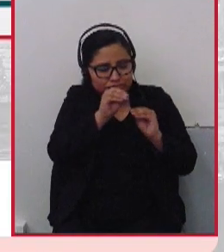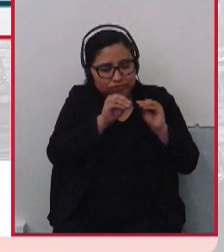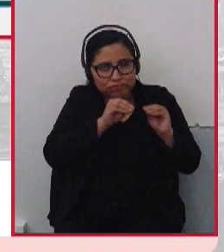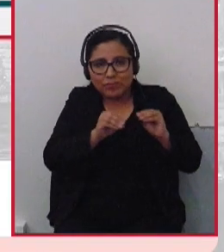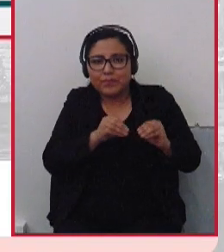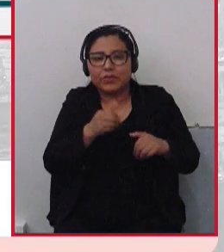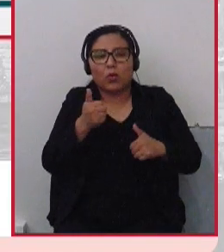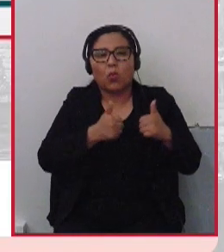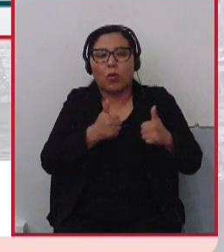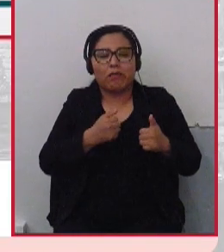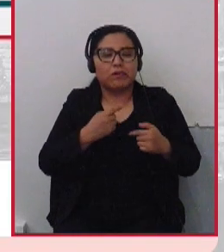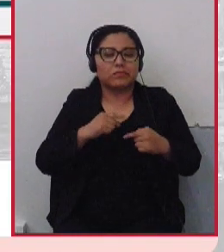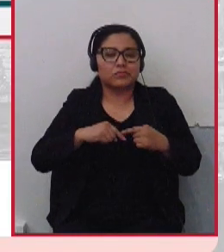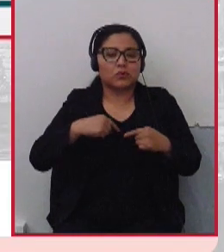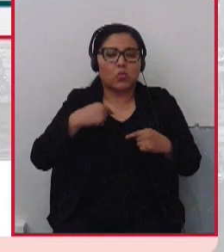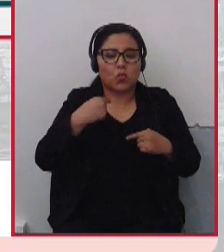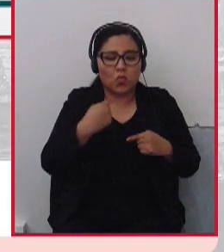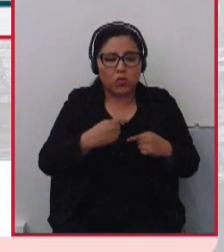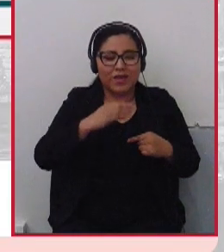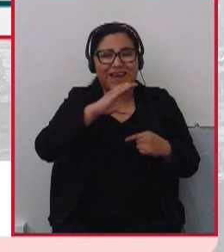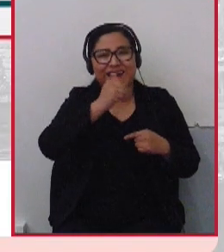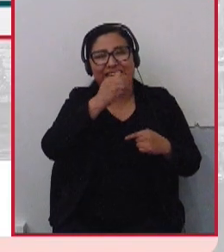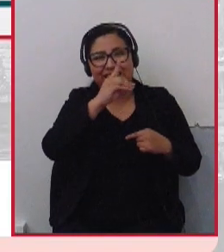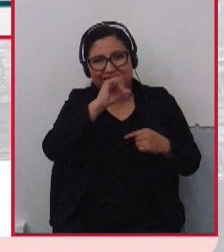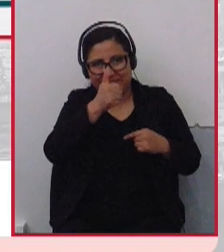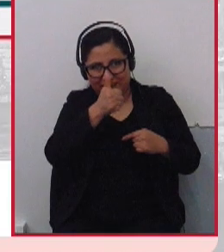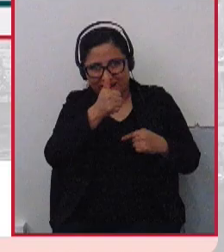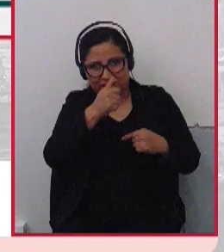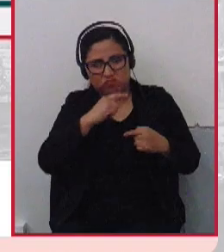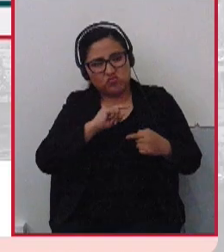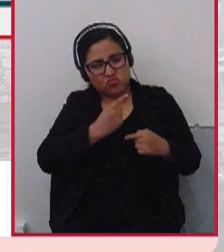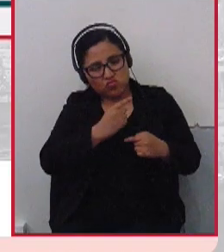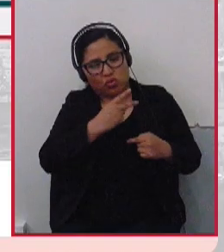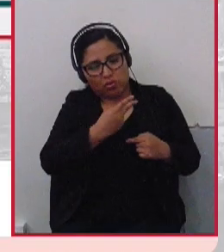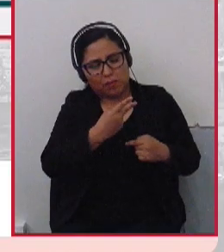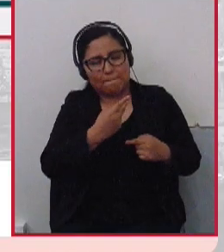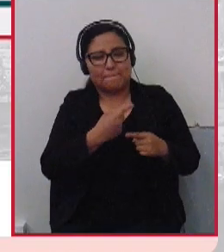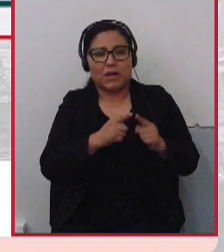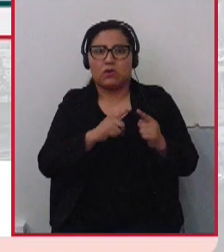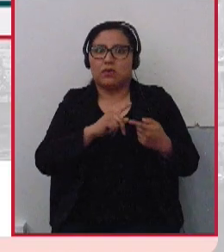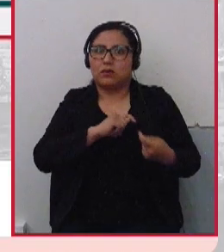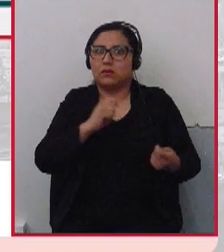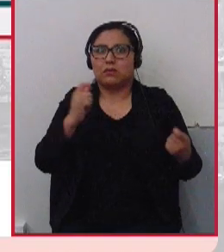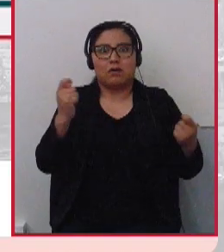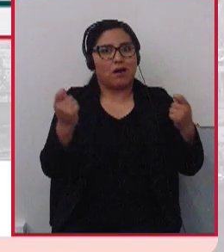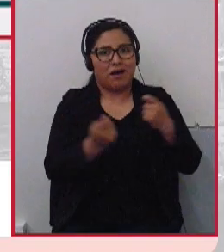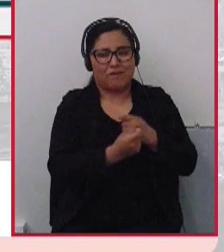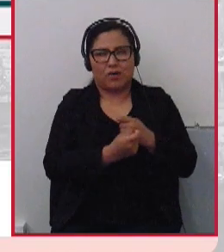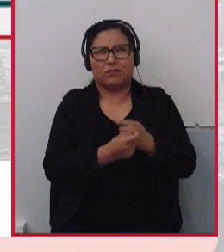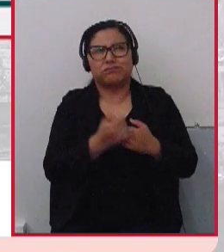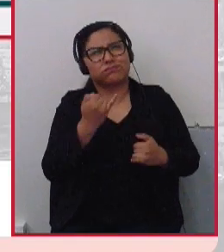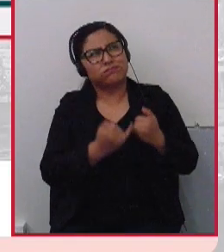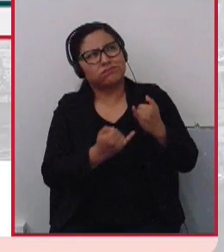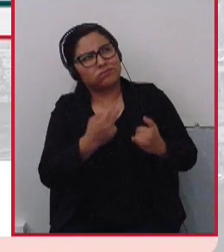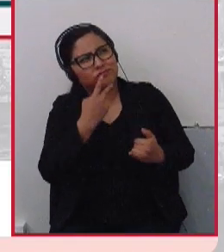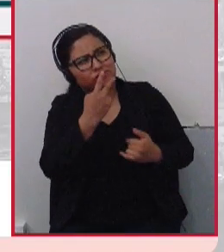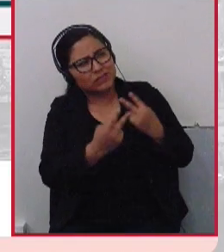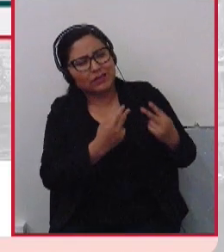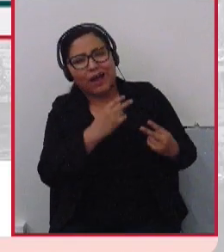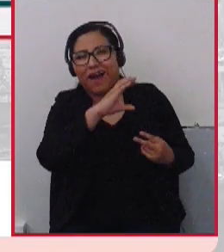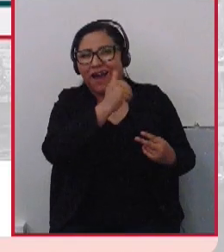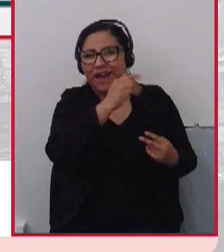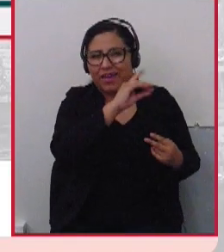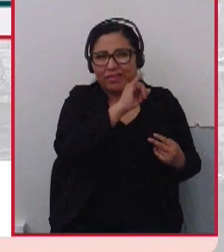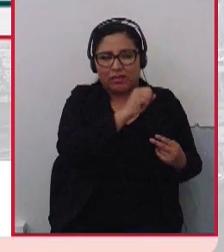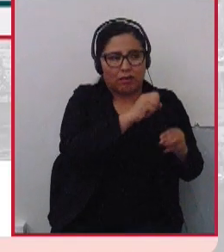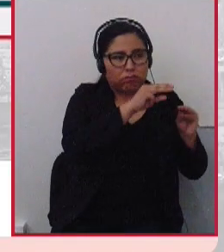viendo Kedia 1, Kedia 2, pero Kedia hizo una evolución. La última oportunidad que tuvimos que visitar Kedia ya había emigrado